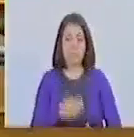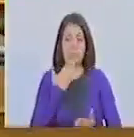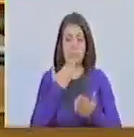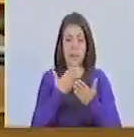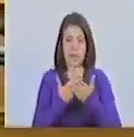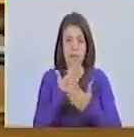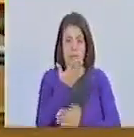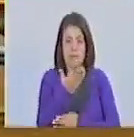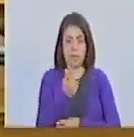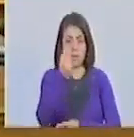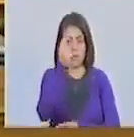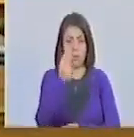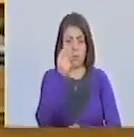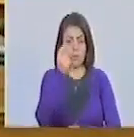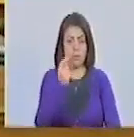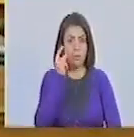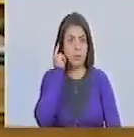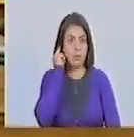Muchísimas gracias a usted, diputada.